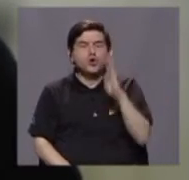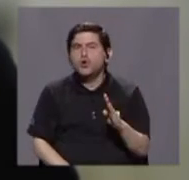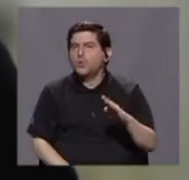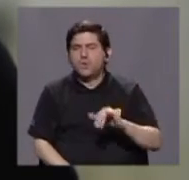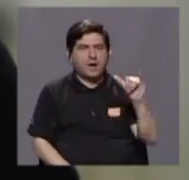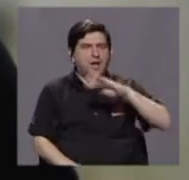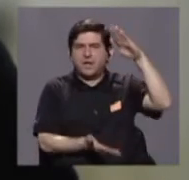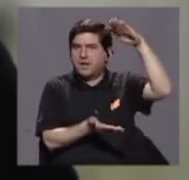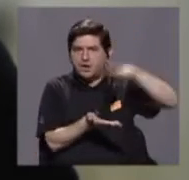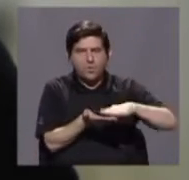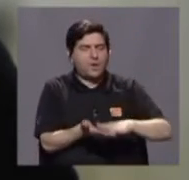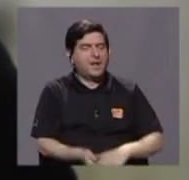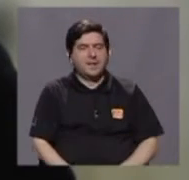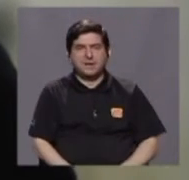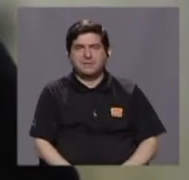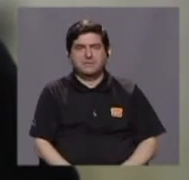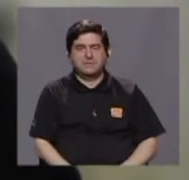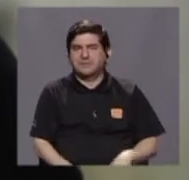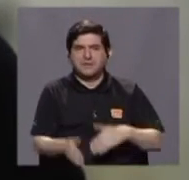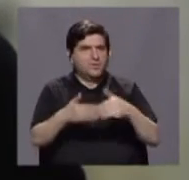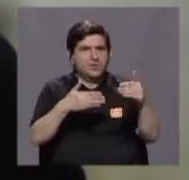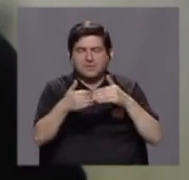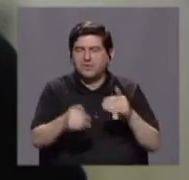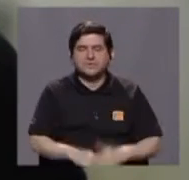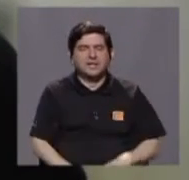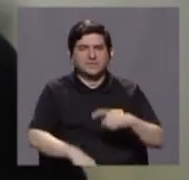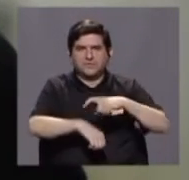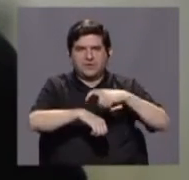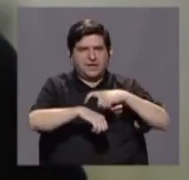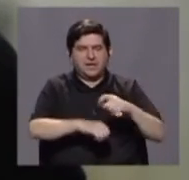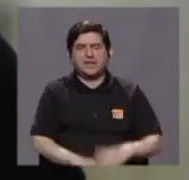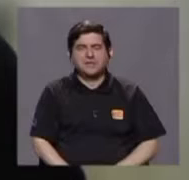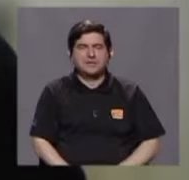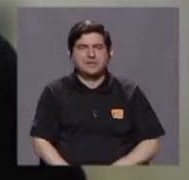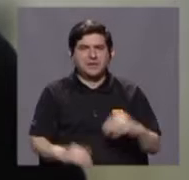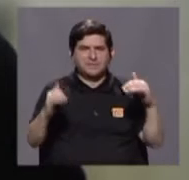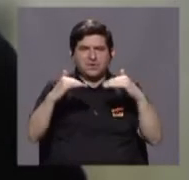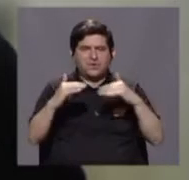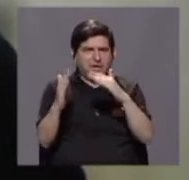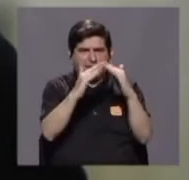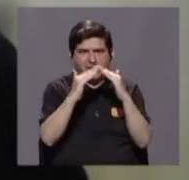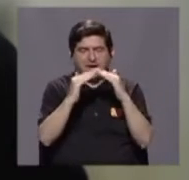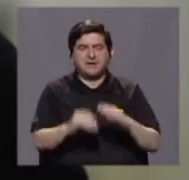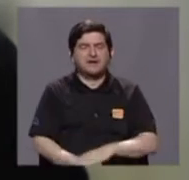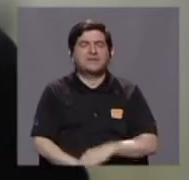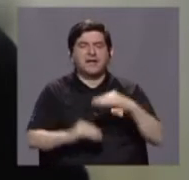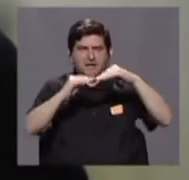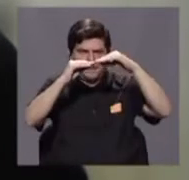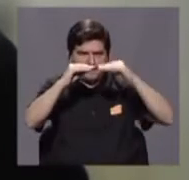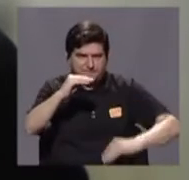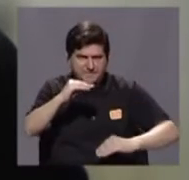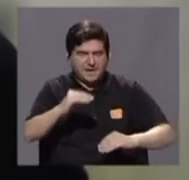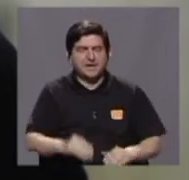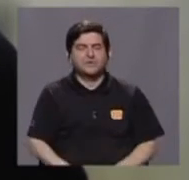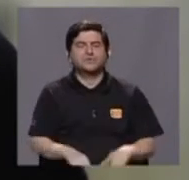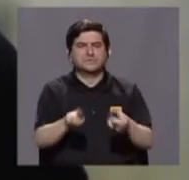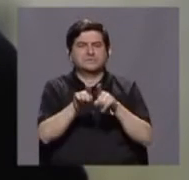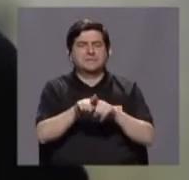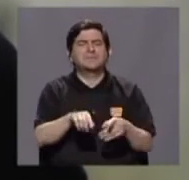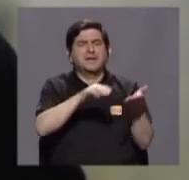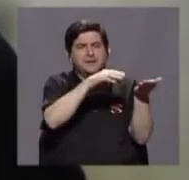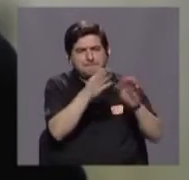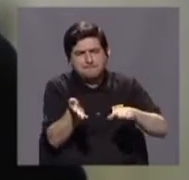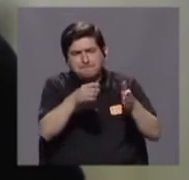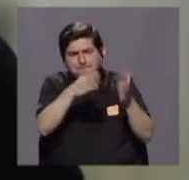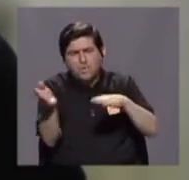cosa igual, ni durante la época civil, y a la vez que teníamos esta pérdida de PIB, hemos tenido una cantidad de muertes